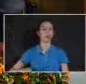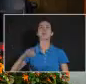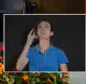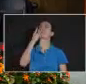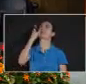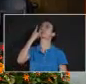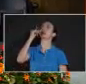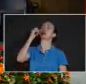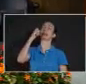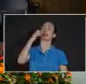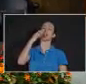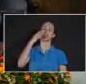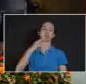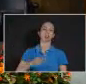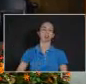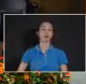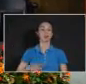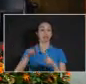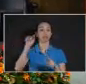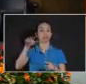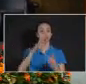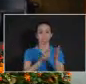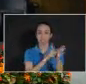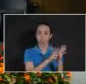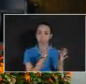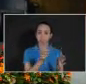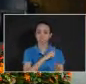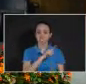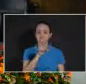Perdóname, padre, pero esos libros que andan circulando ahí,